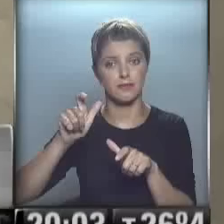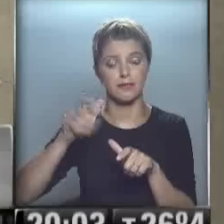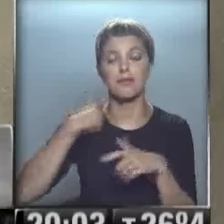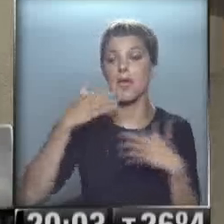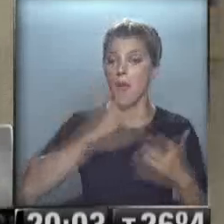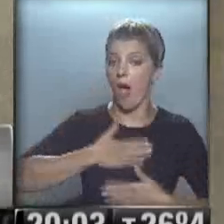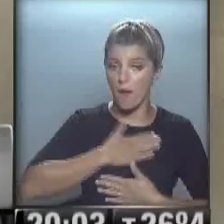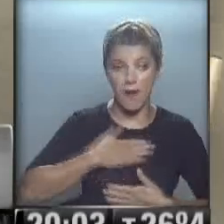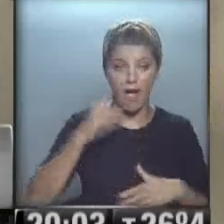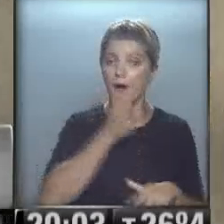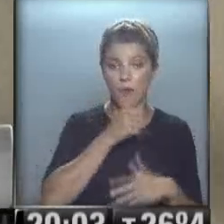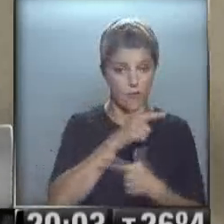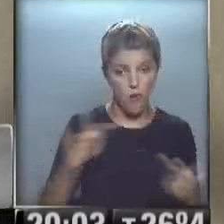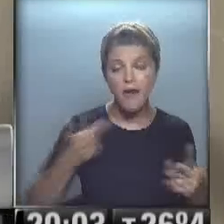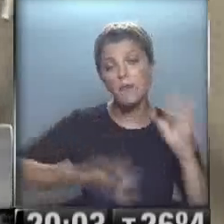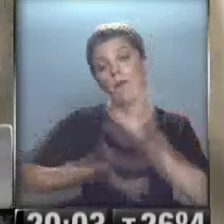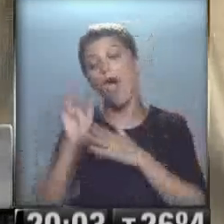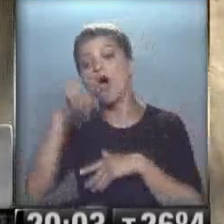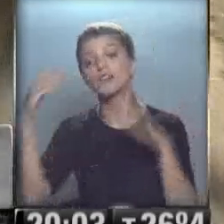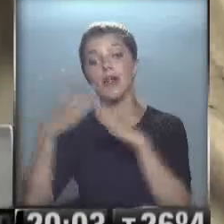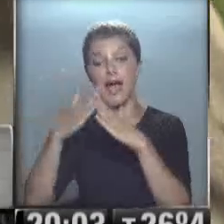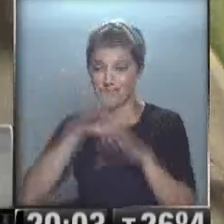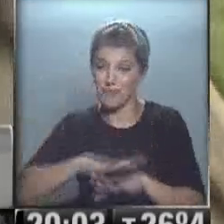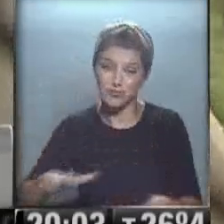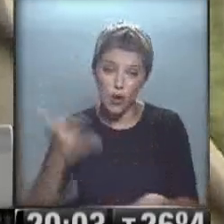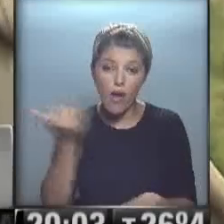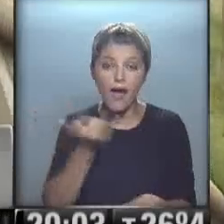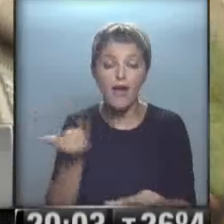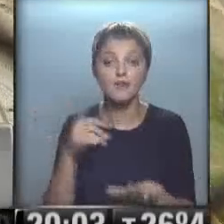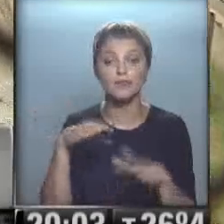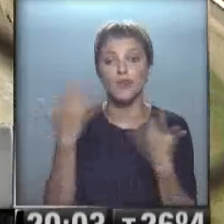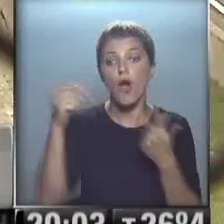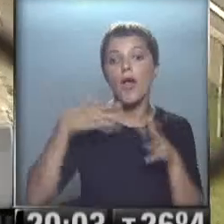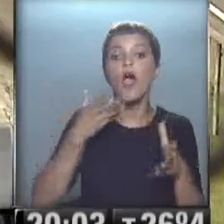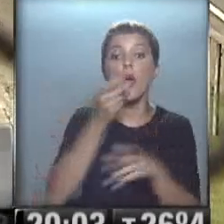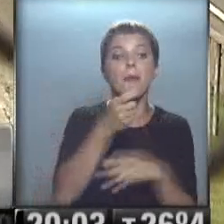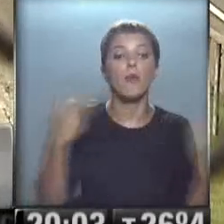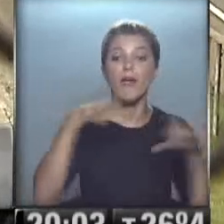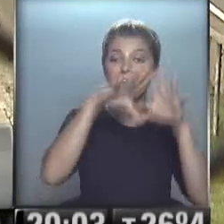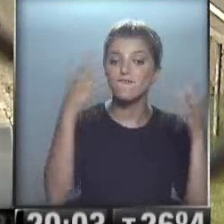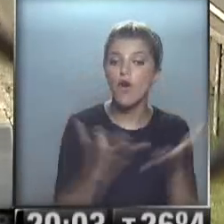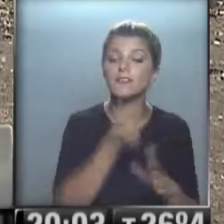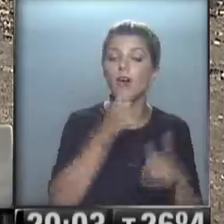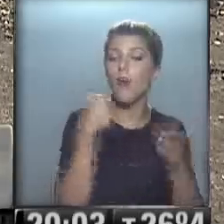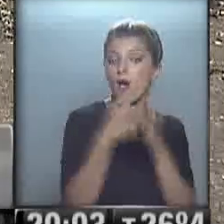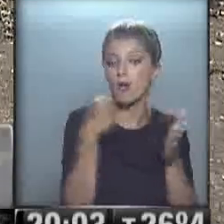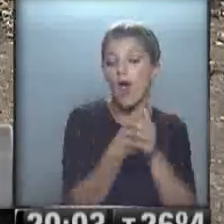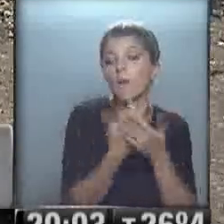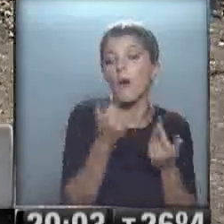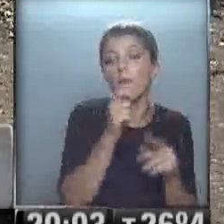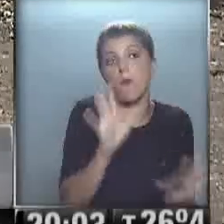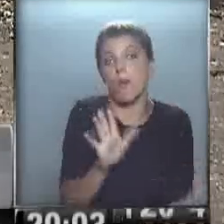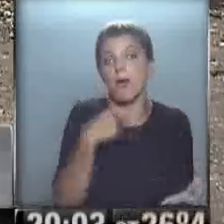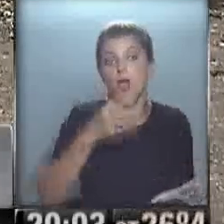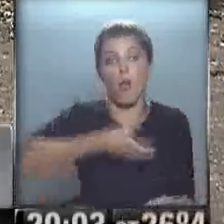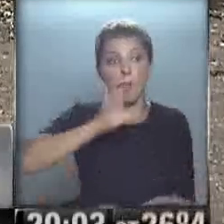pararse se tuvieron que ir otro lado con el tema de los chicos y estamos comprando bolsa de hielo para poder mantener aunque sea la bebida